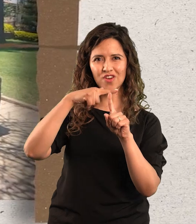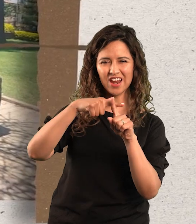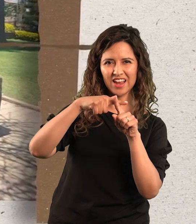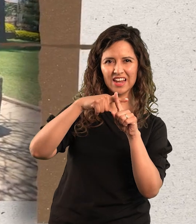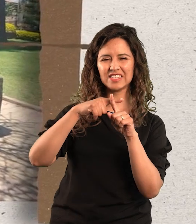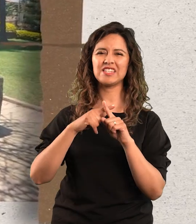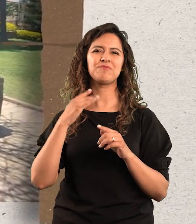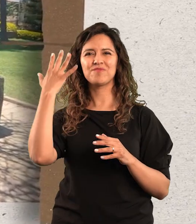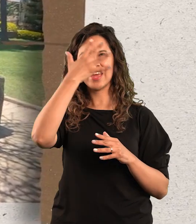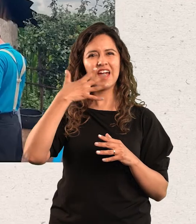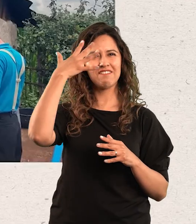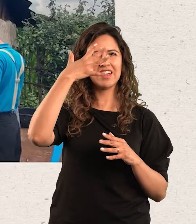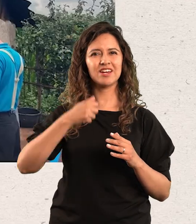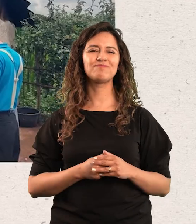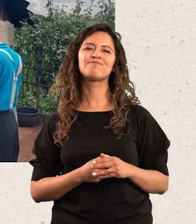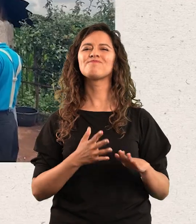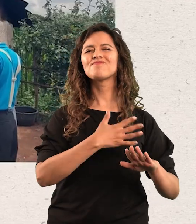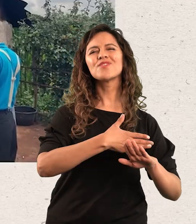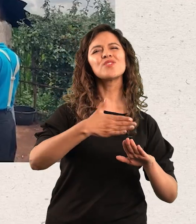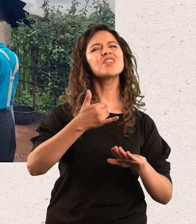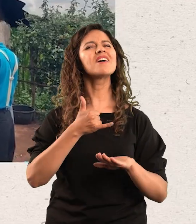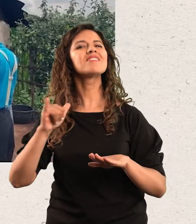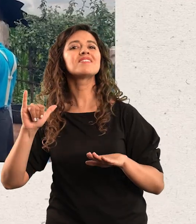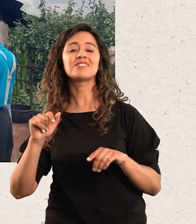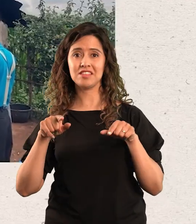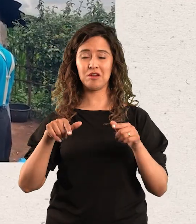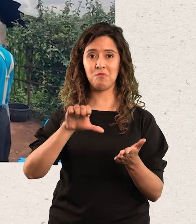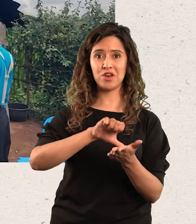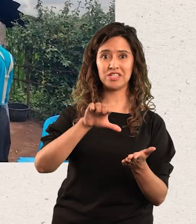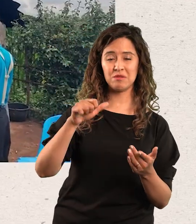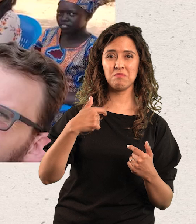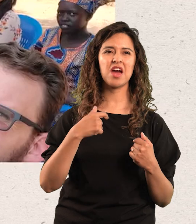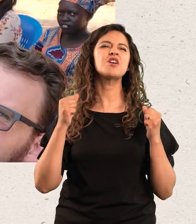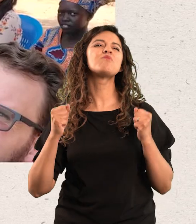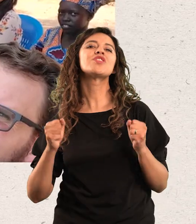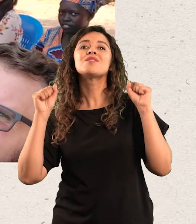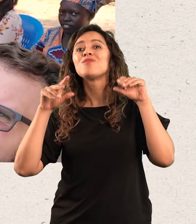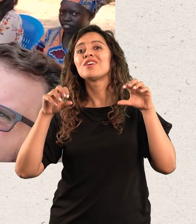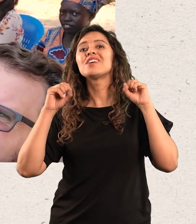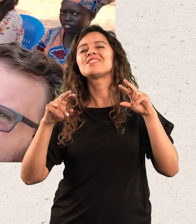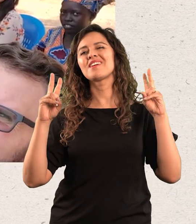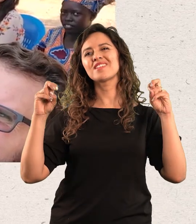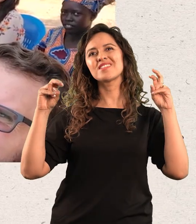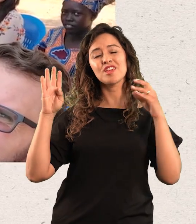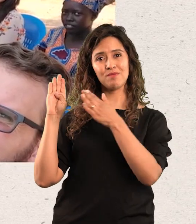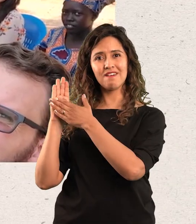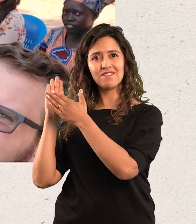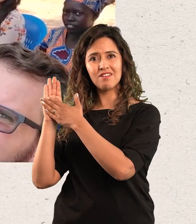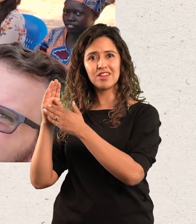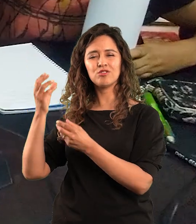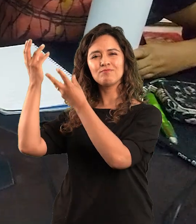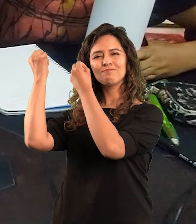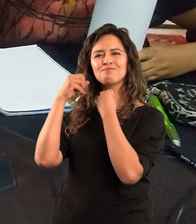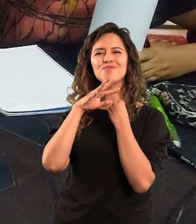de Etiopía en África. Durante el tiempo en Etiopía, pudimos enseñar varios temas bíblicos,